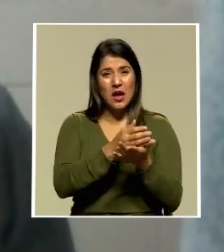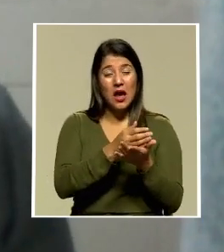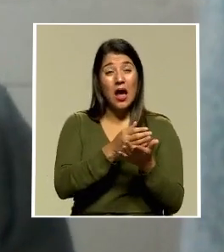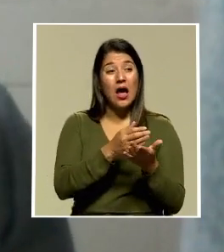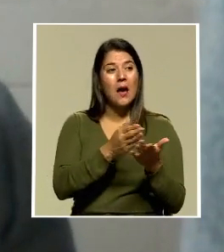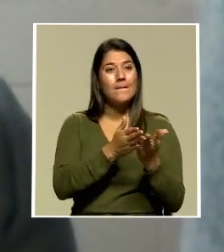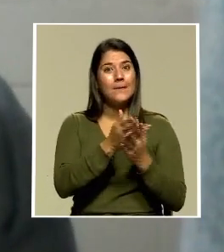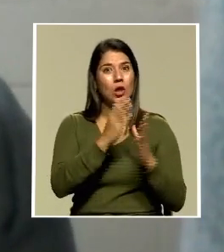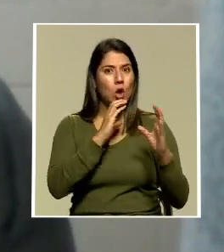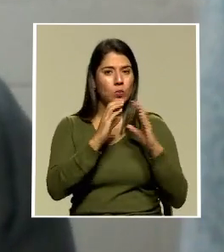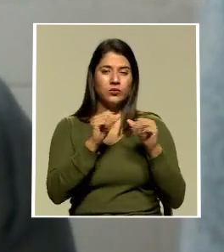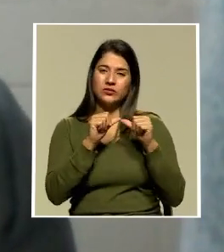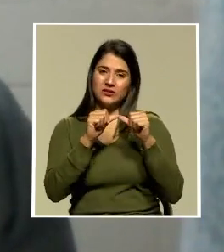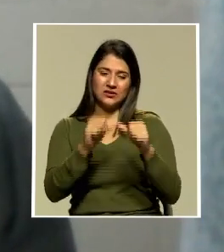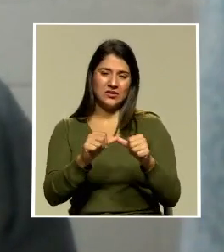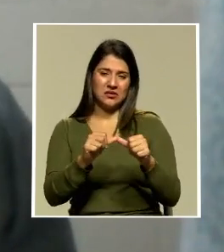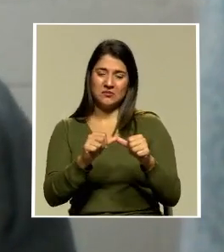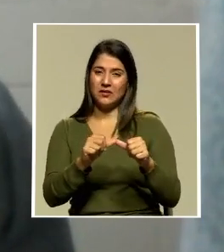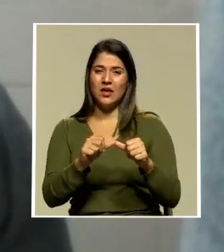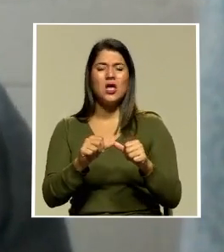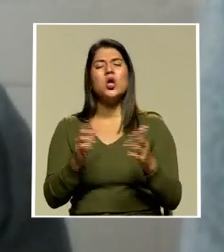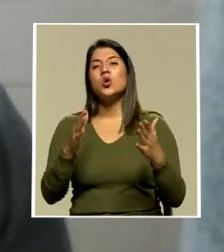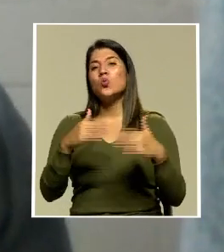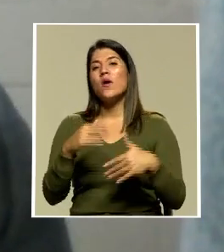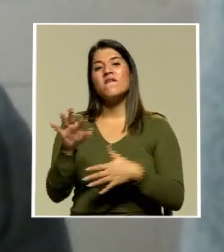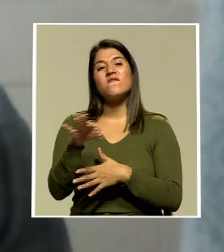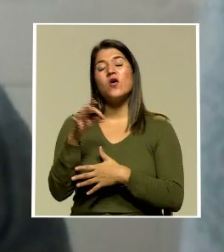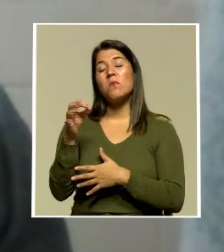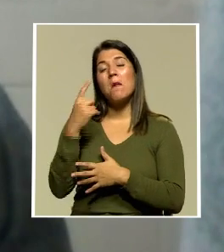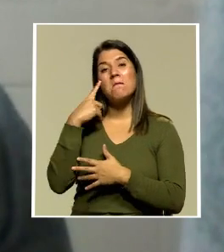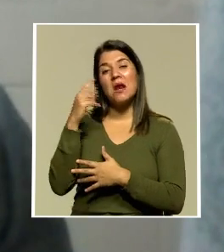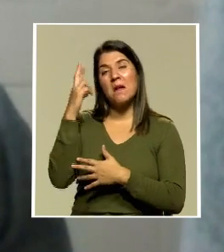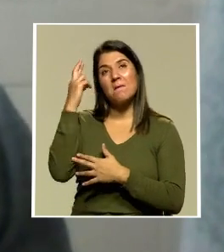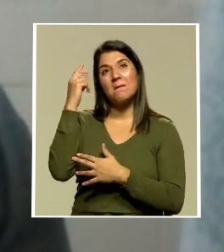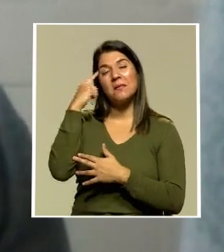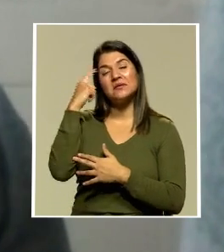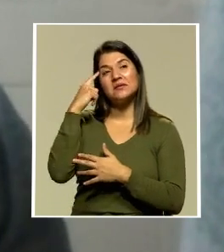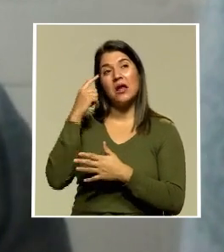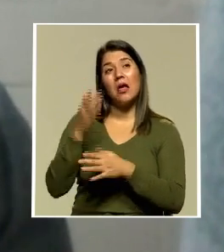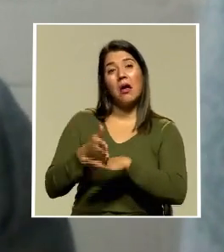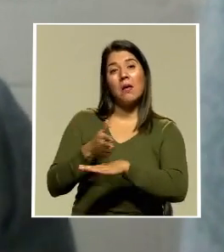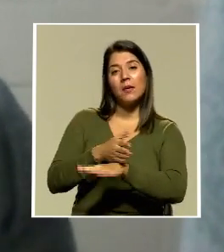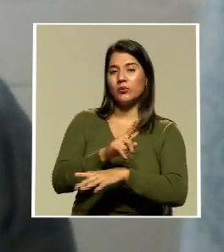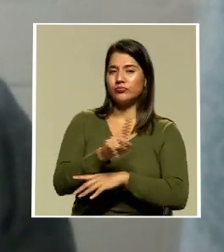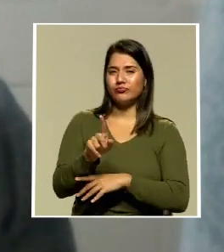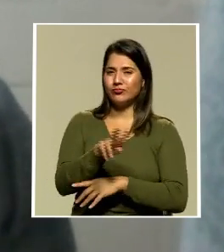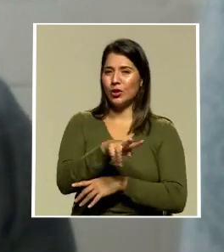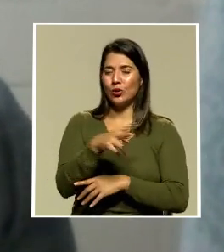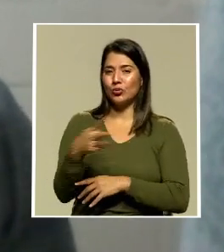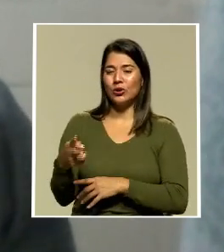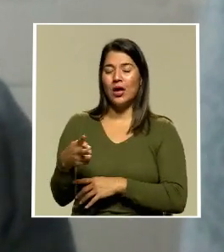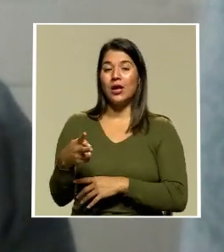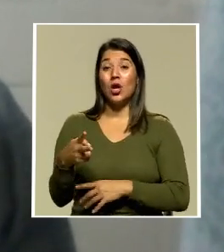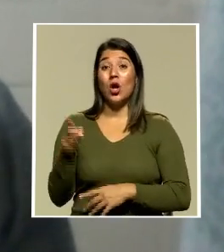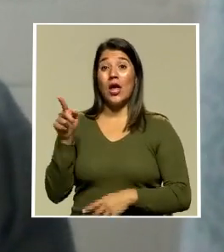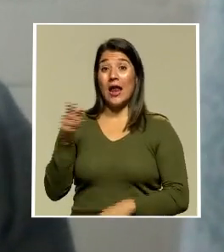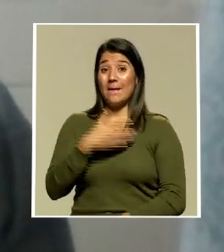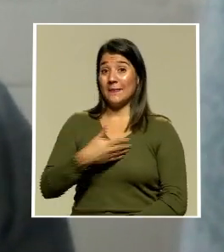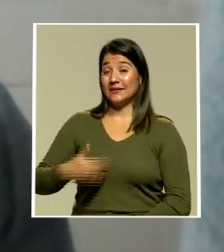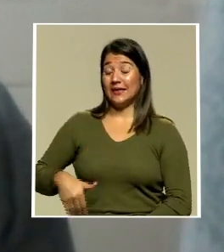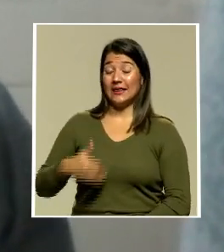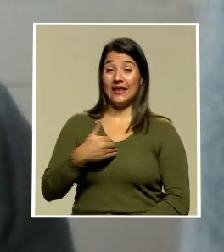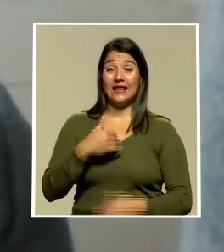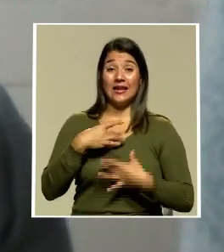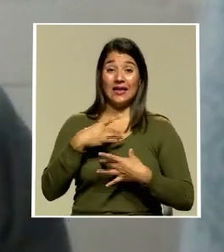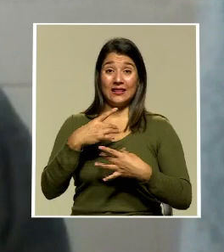mantener. No hay motivos para pensar que esto se va a reducir, por el contrario, la presidencia está interesada